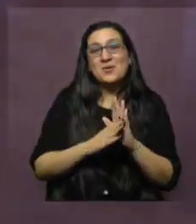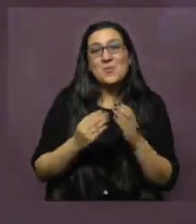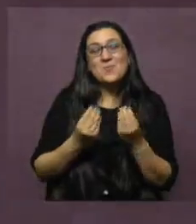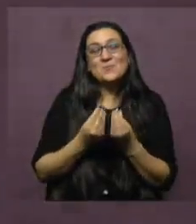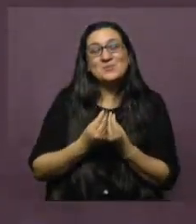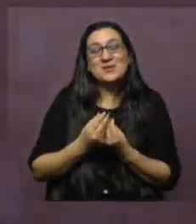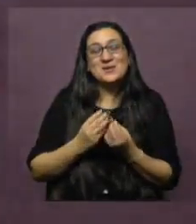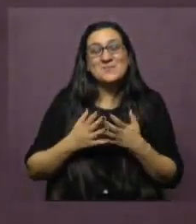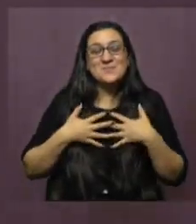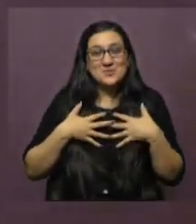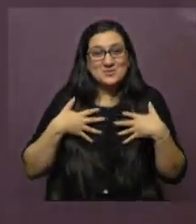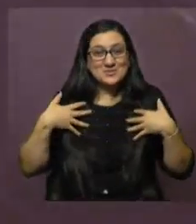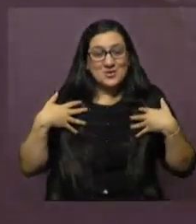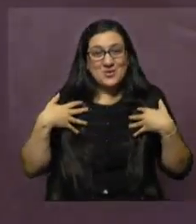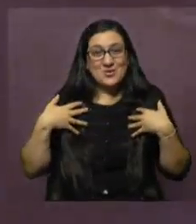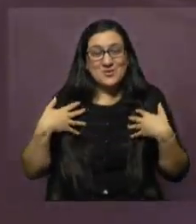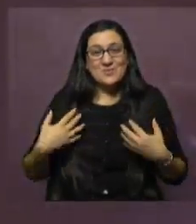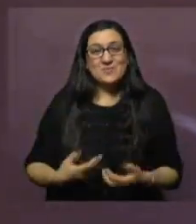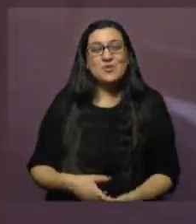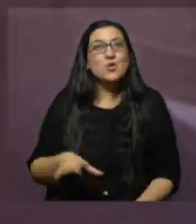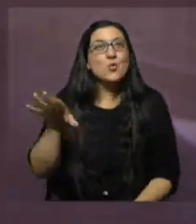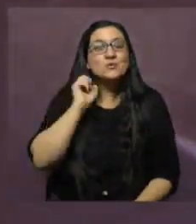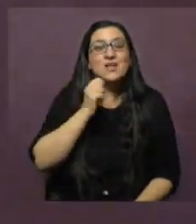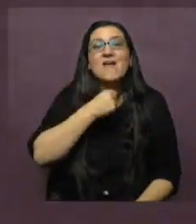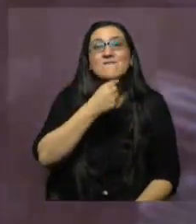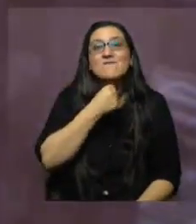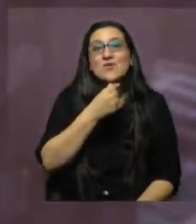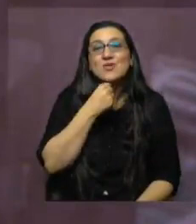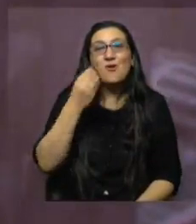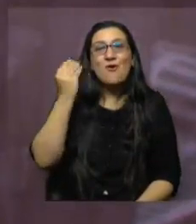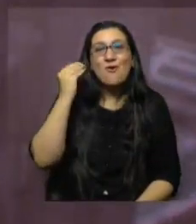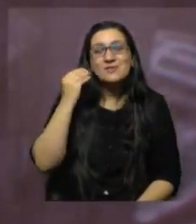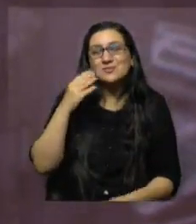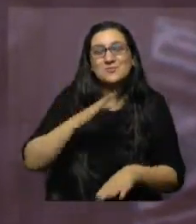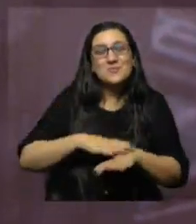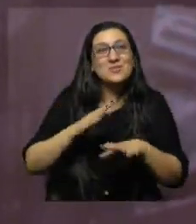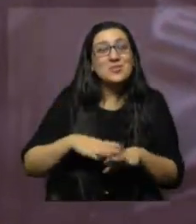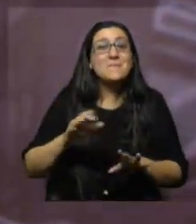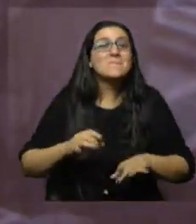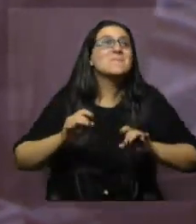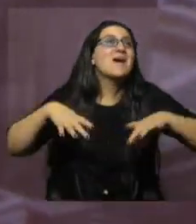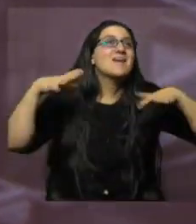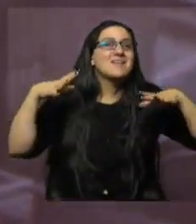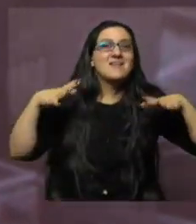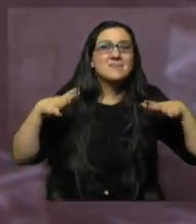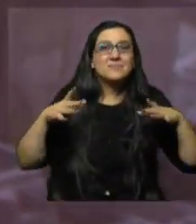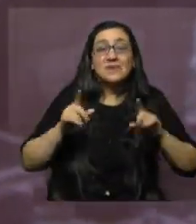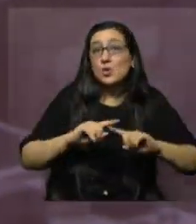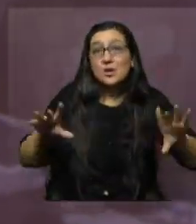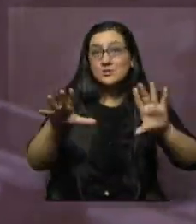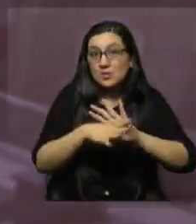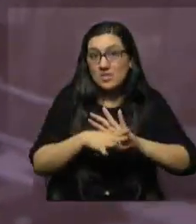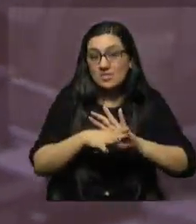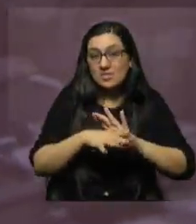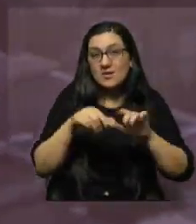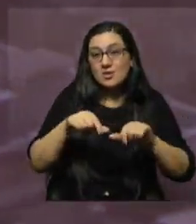ponen esas canciones, cuando escuchamos las voces de los chiquilines. Realmente un momento de magia que se genera por mucha cosa, que no es casual, esto que